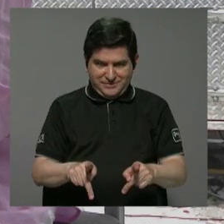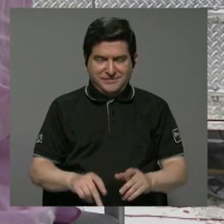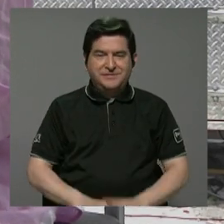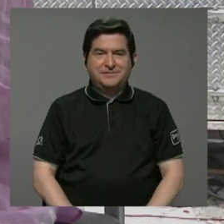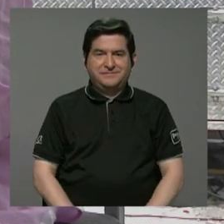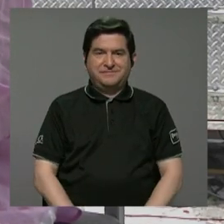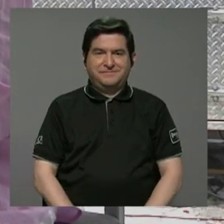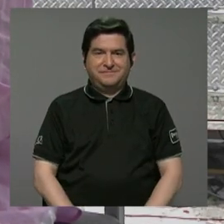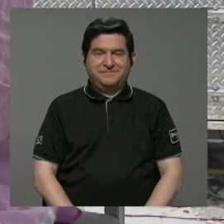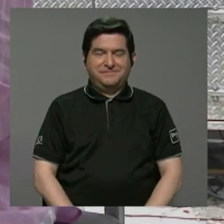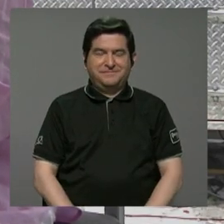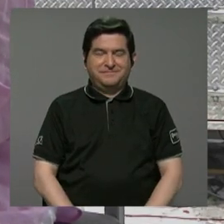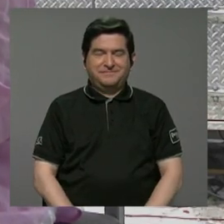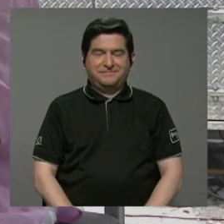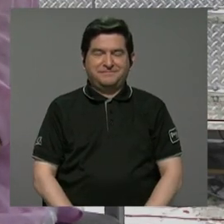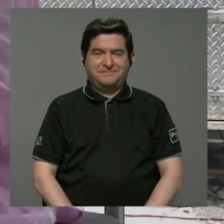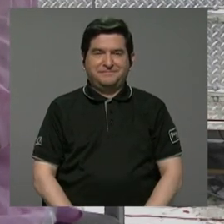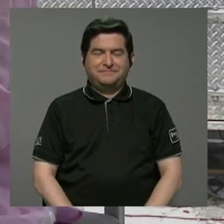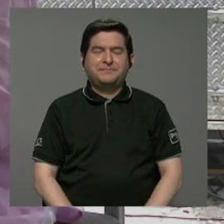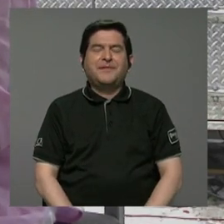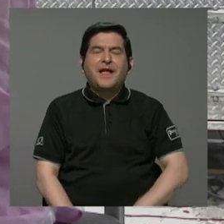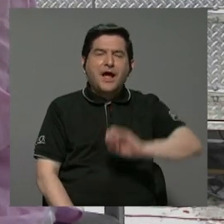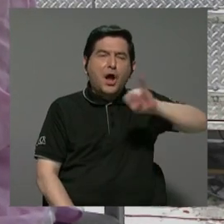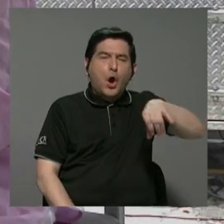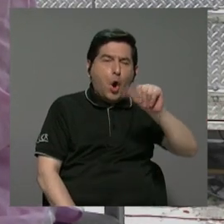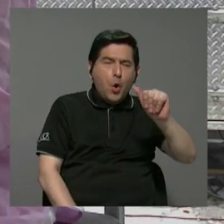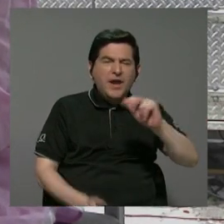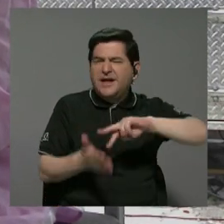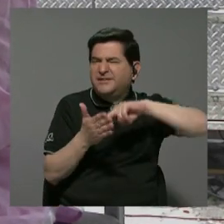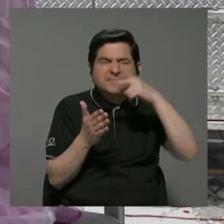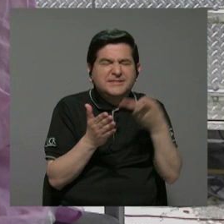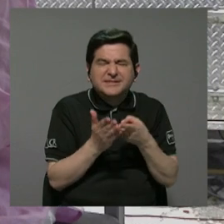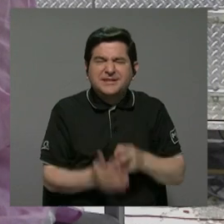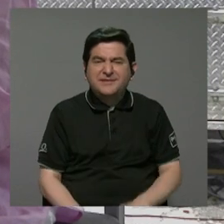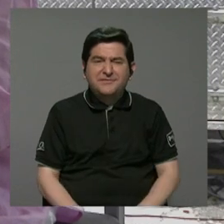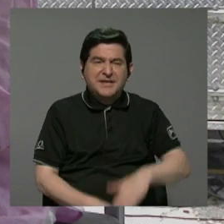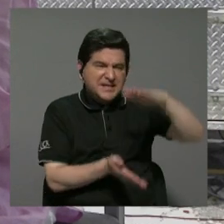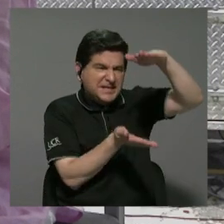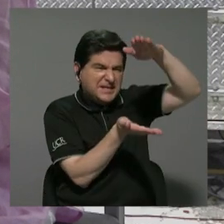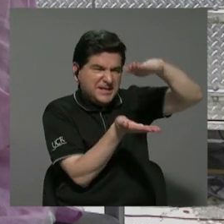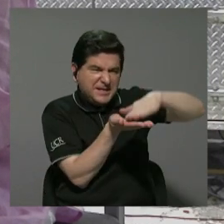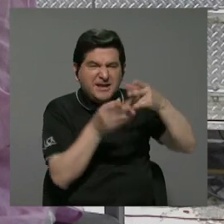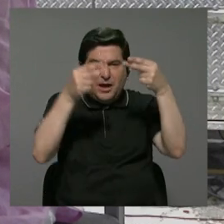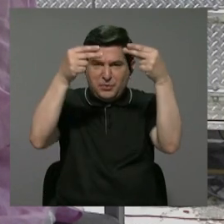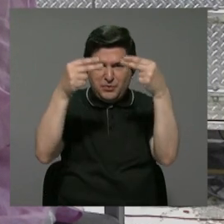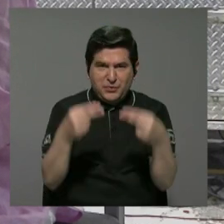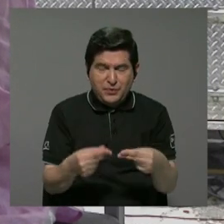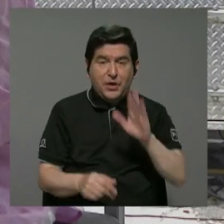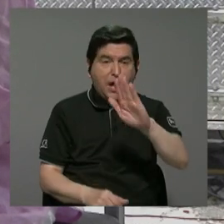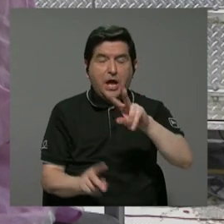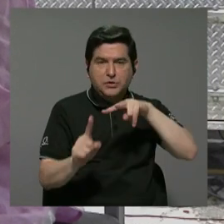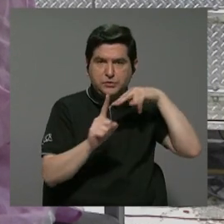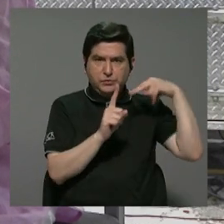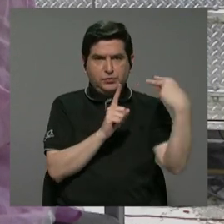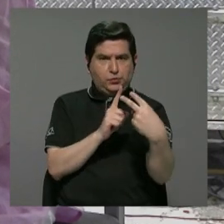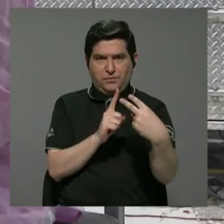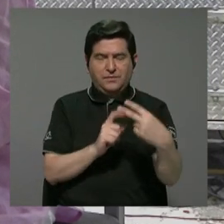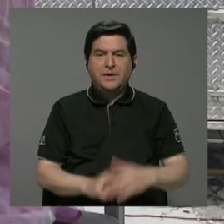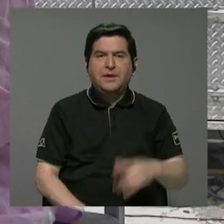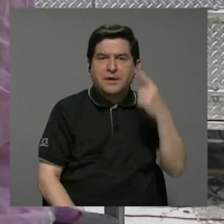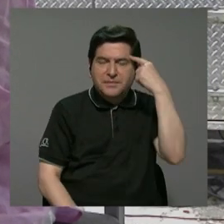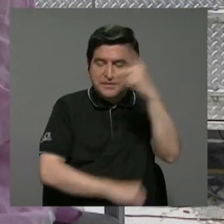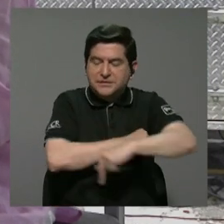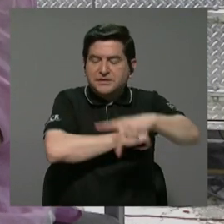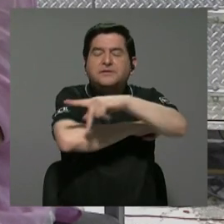todes. Doña Julia, ¿qué significa el recorte presupuestario desde su óptica para